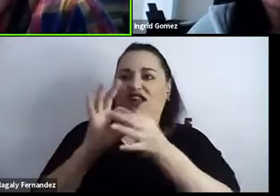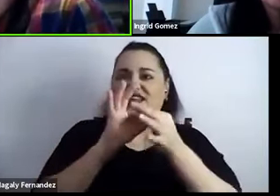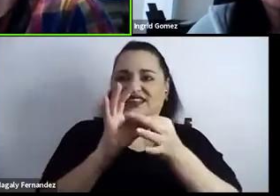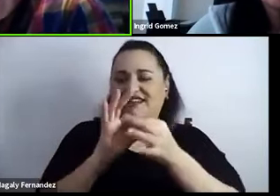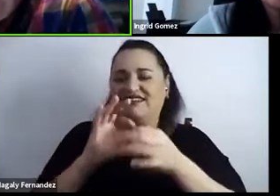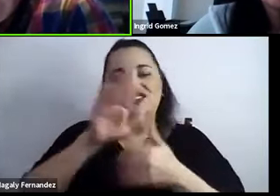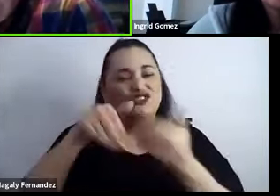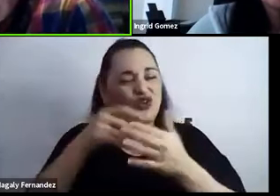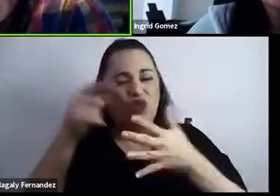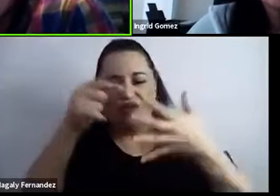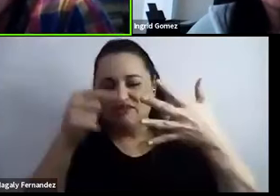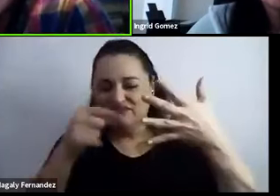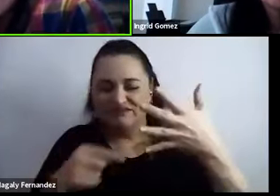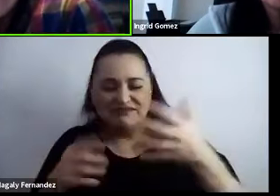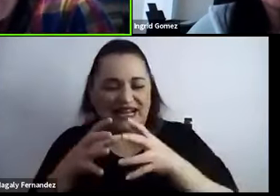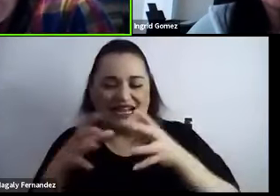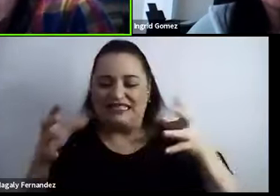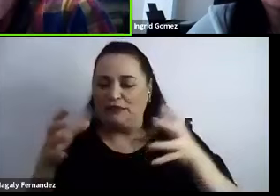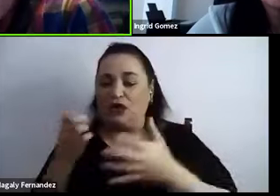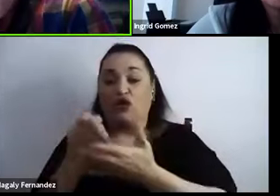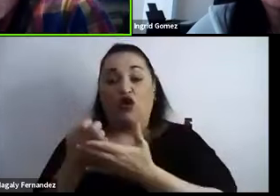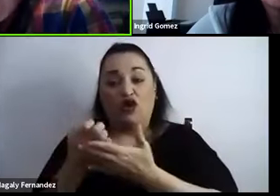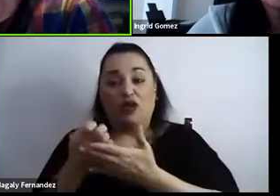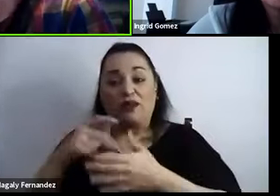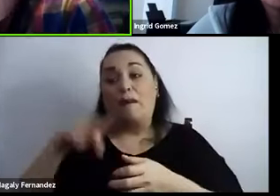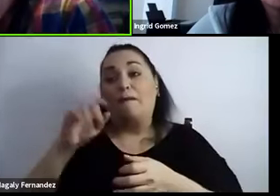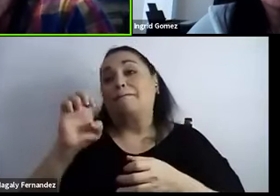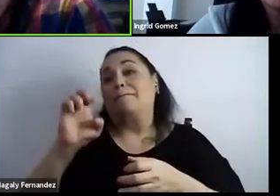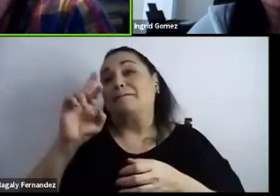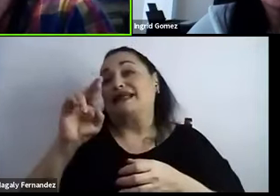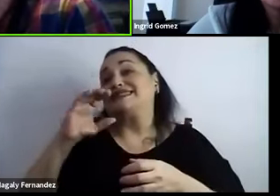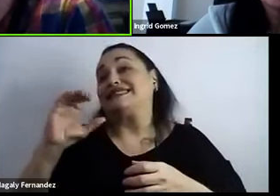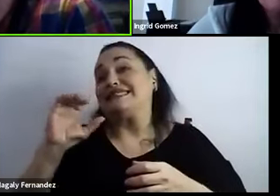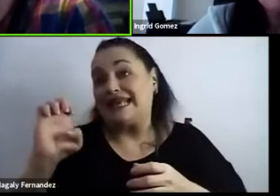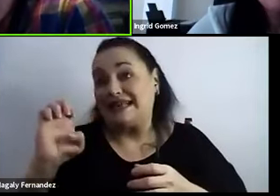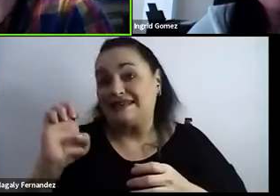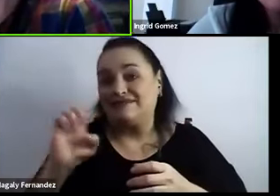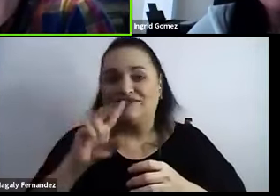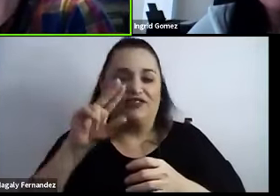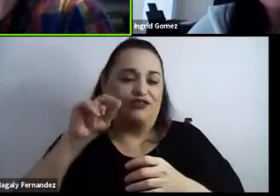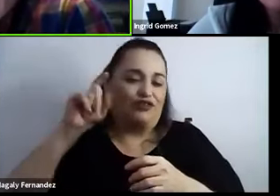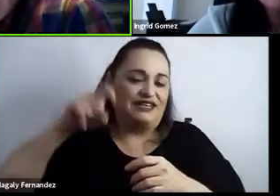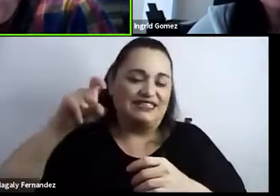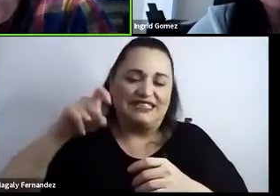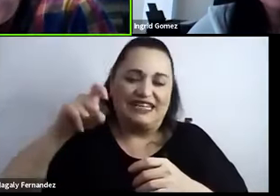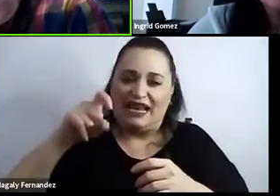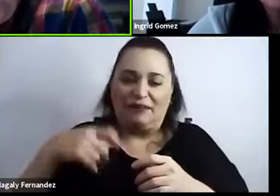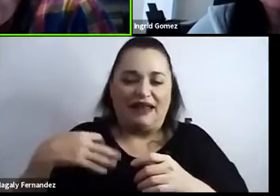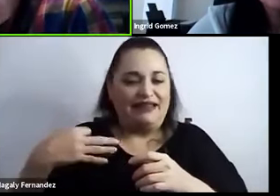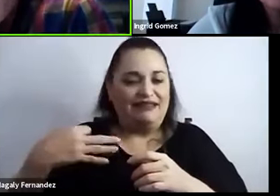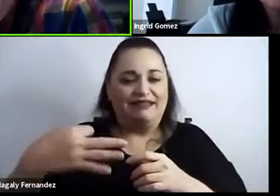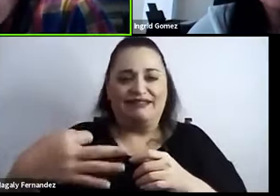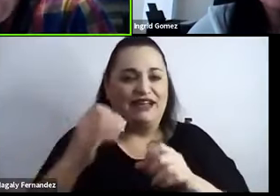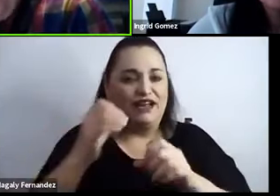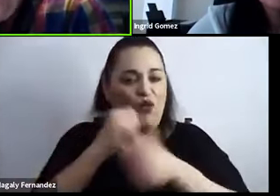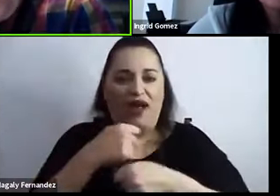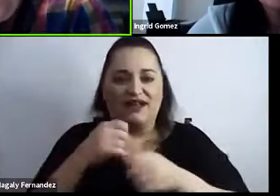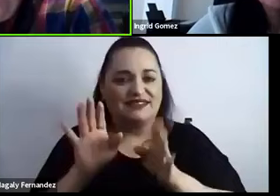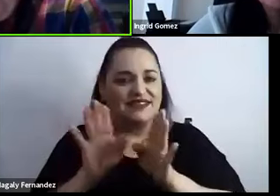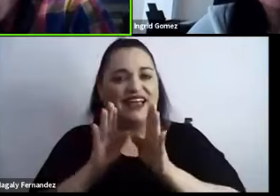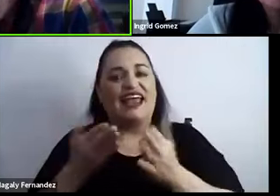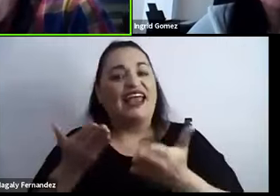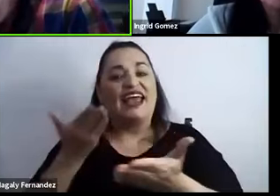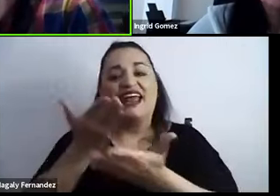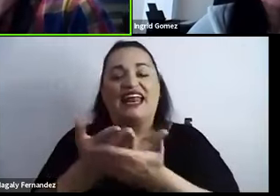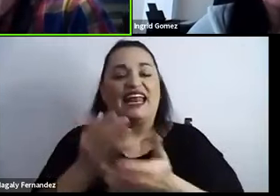considerar de cómo el crecimiento económico per se, no necesariamente, y a menudo no lo hace, genera una